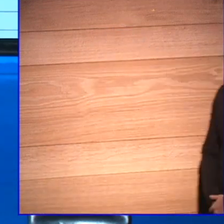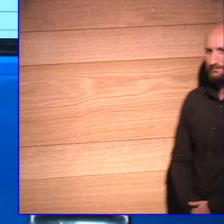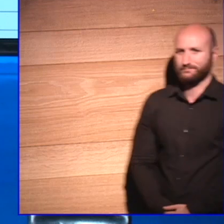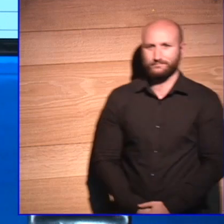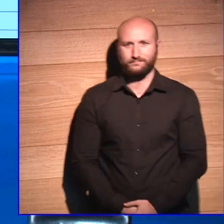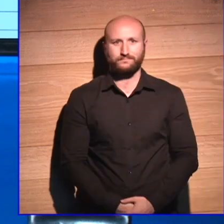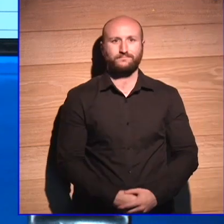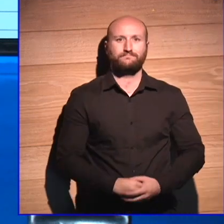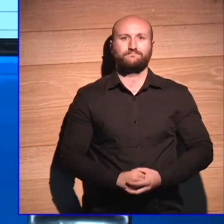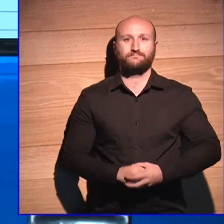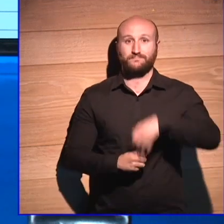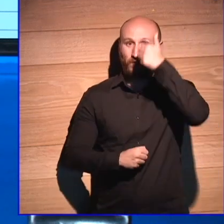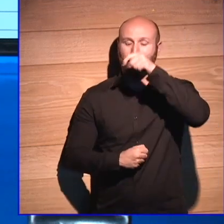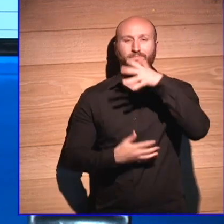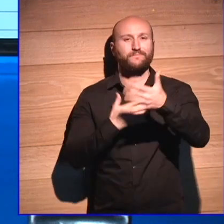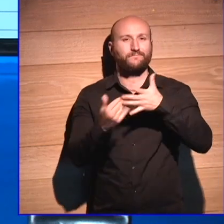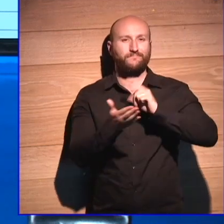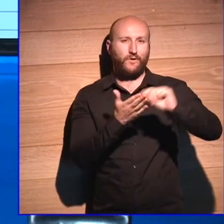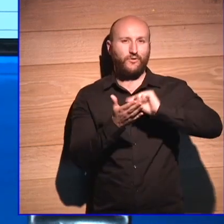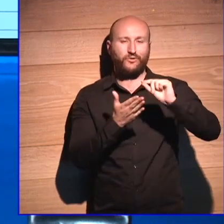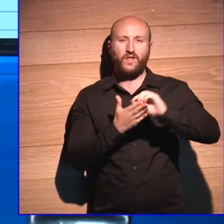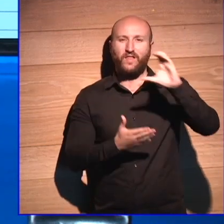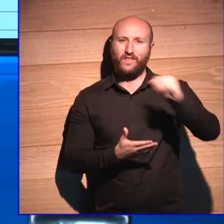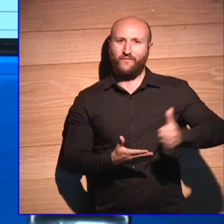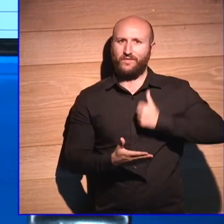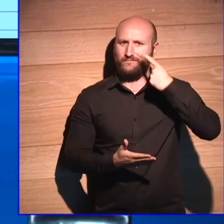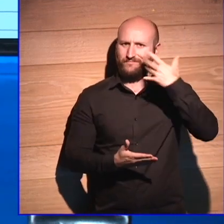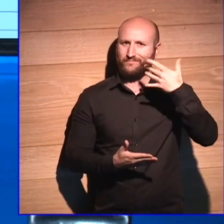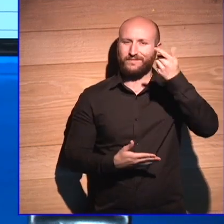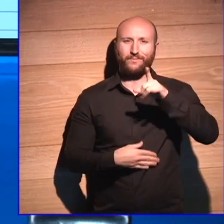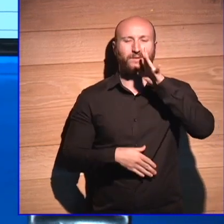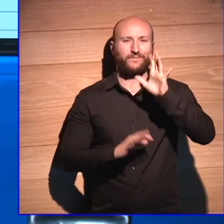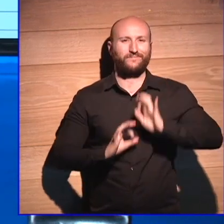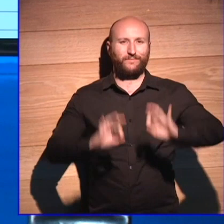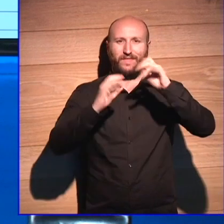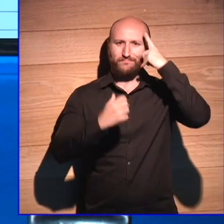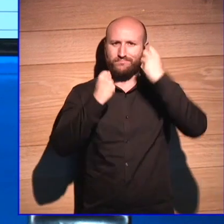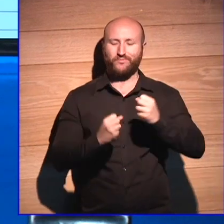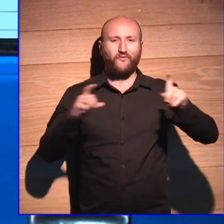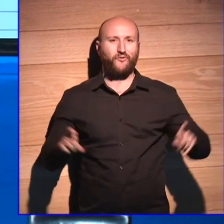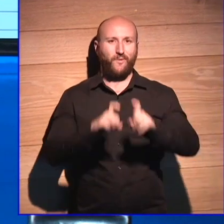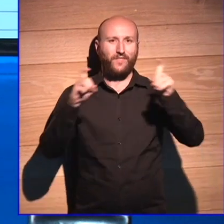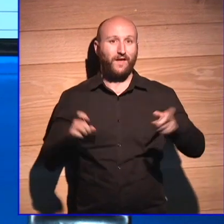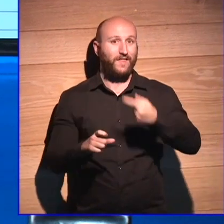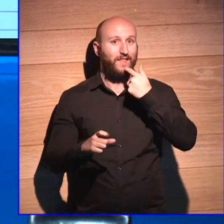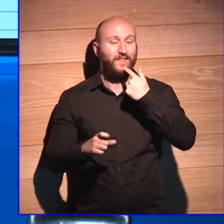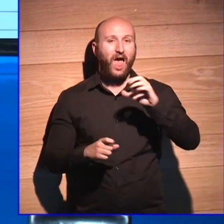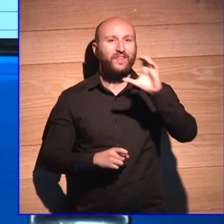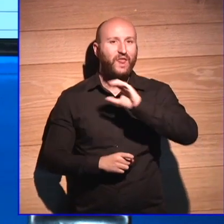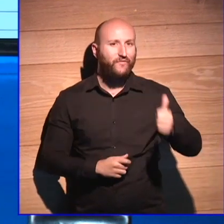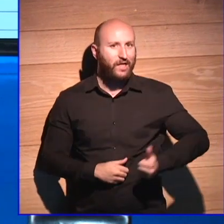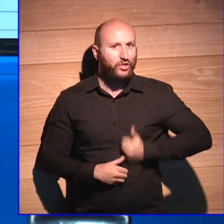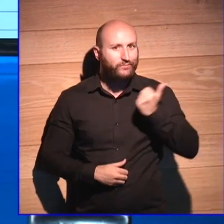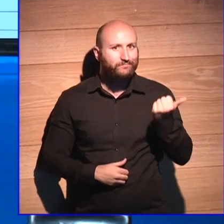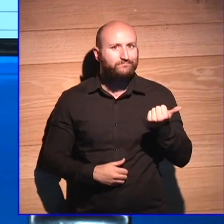que es un autor de ciencia ficción muy reconocido, aparte de ser doctor en informática, pues lo que viene a decir es esto, que la ciencia ficción, mejor